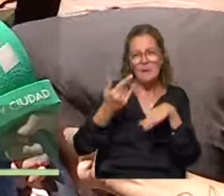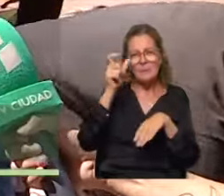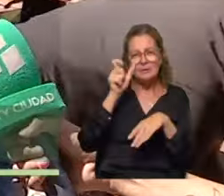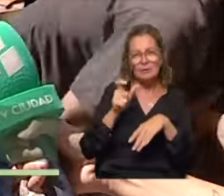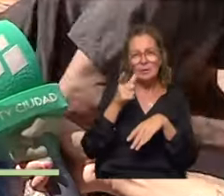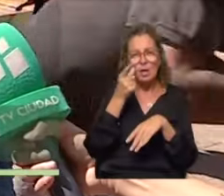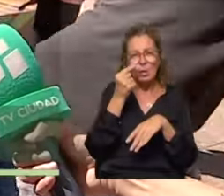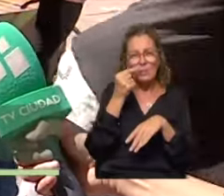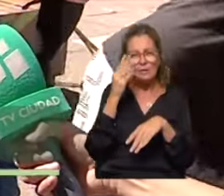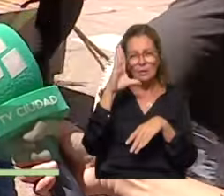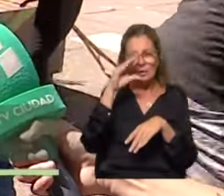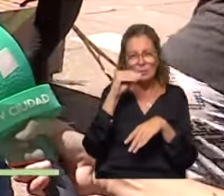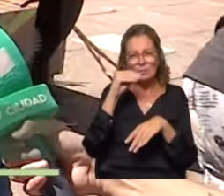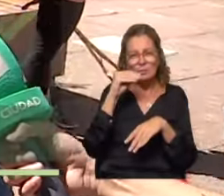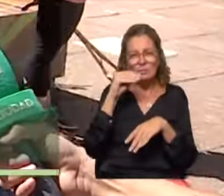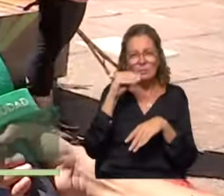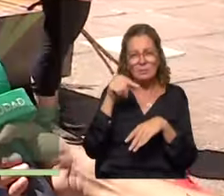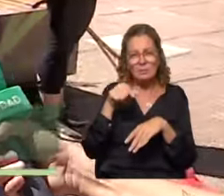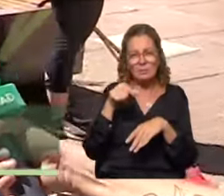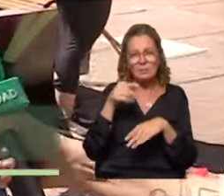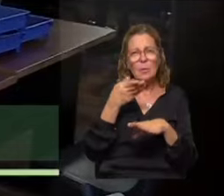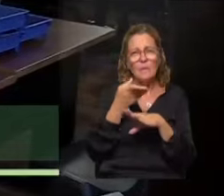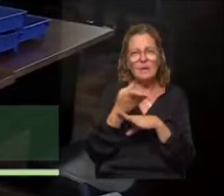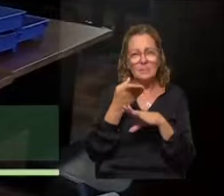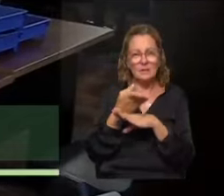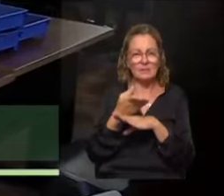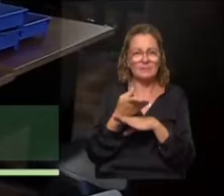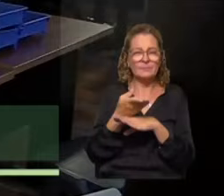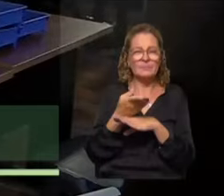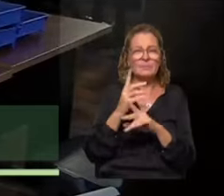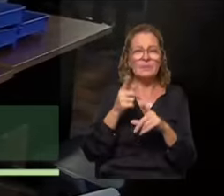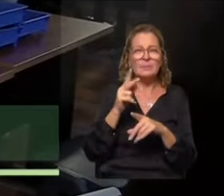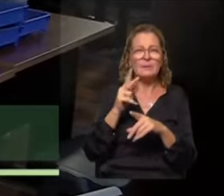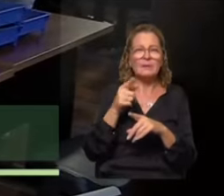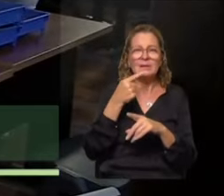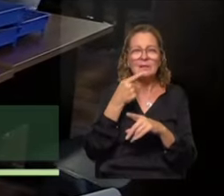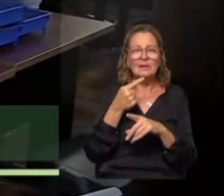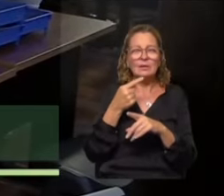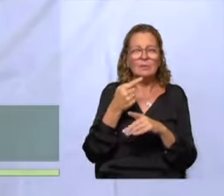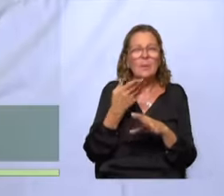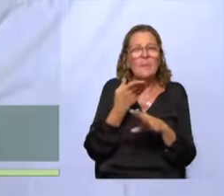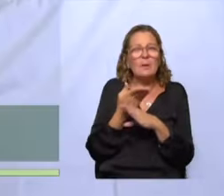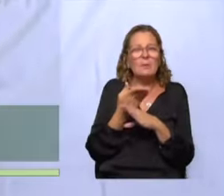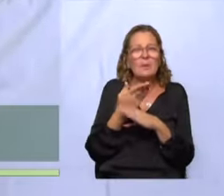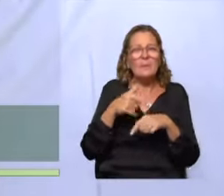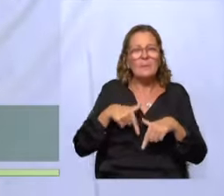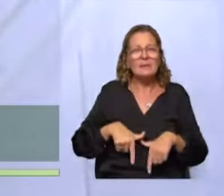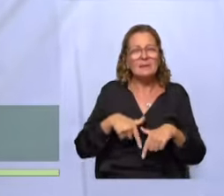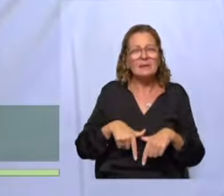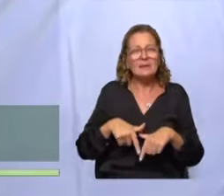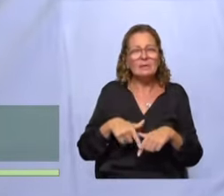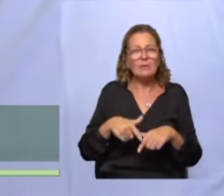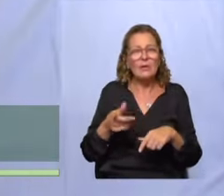la calle durmiendo y bueno, que eso es lo que se reclama. A su vez, la usuaria manifestó el deseo de que el ministro saliente